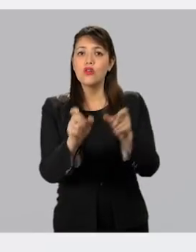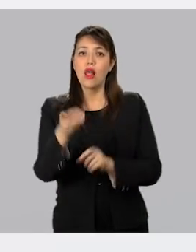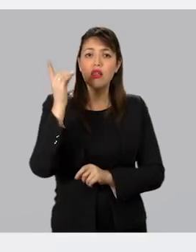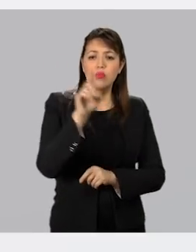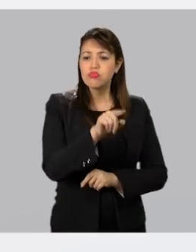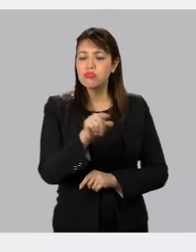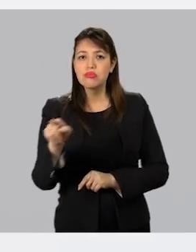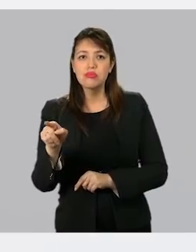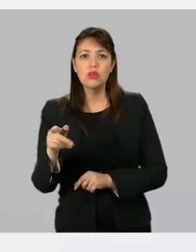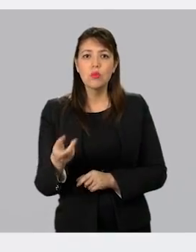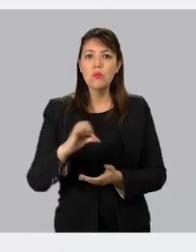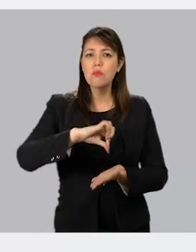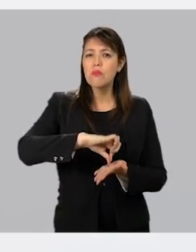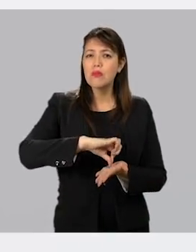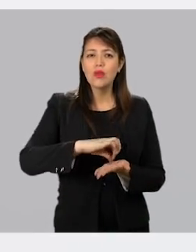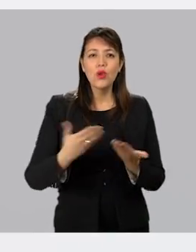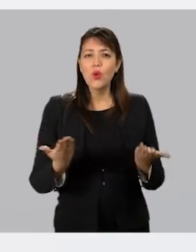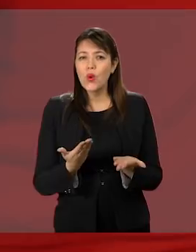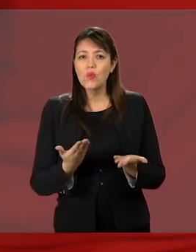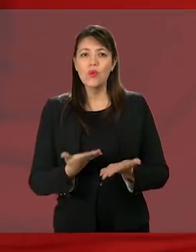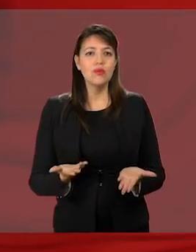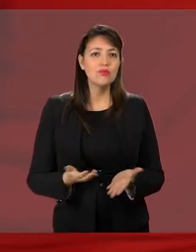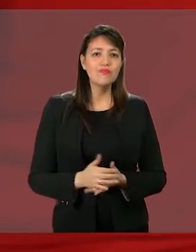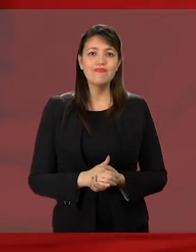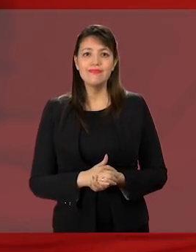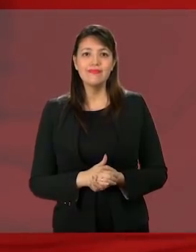a la gente de nuestro país como...